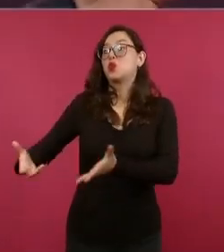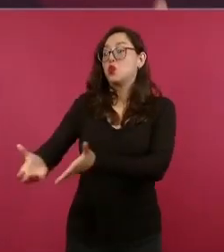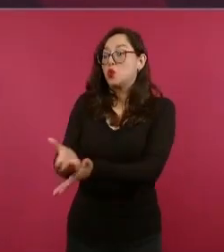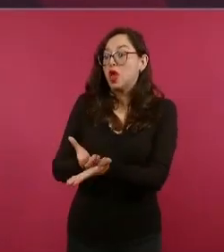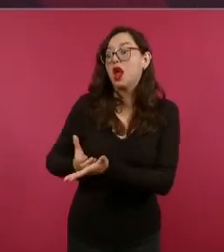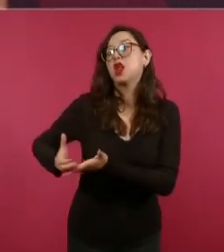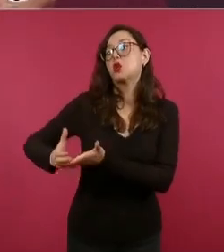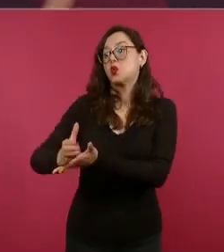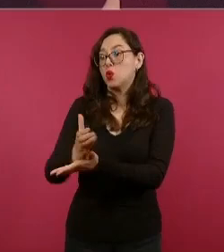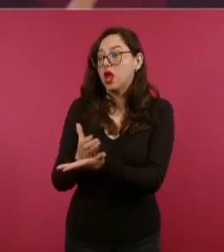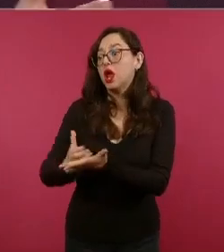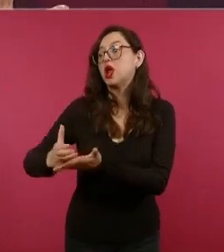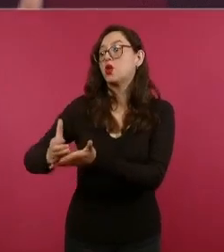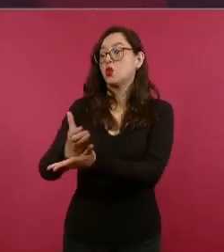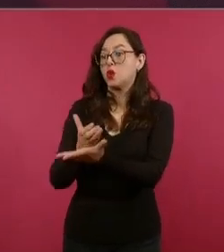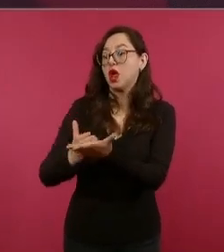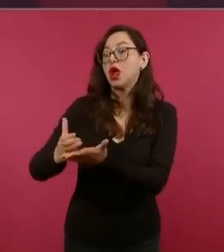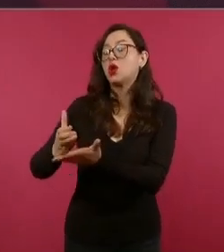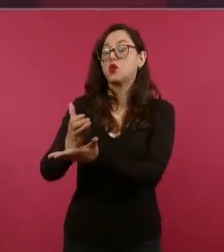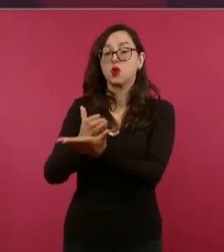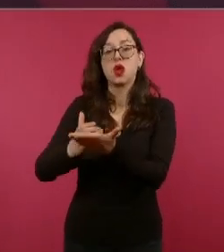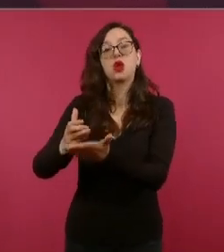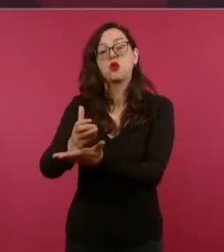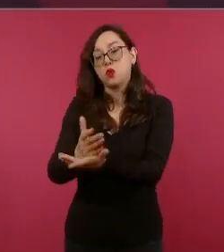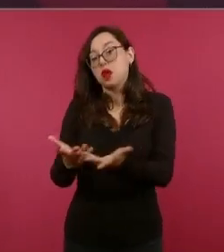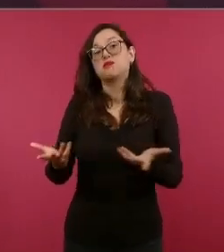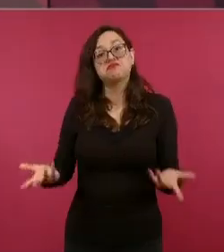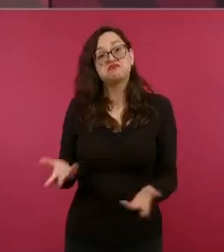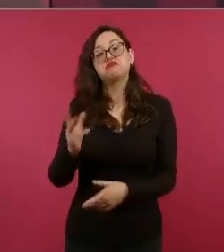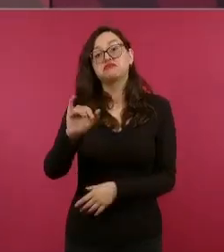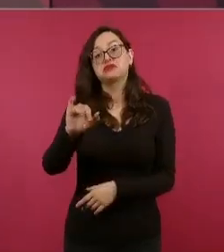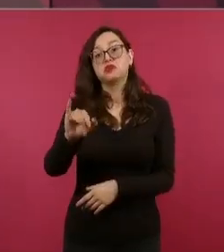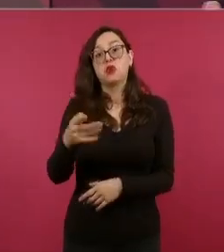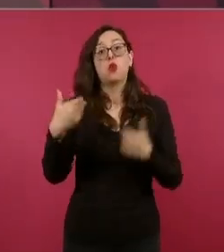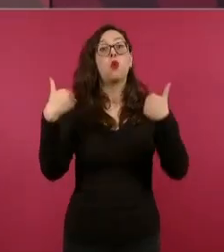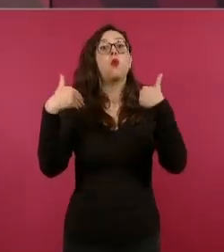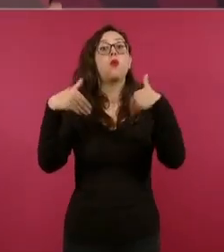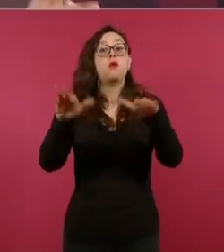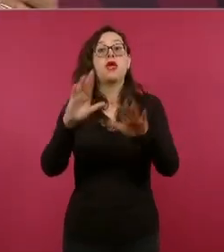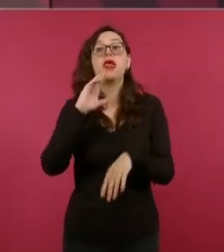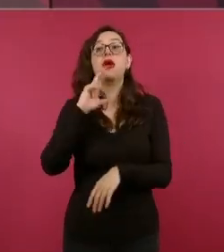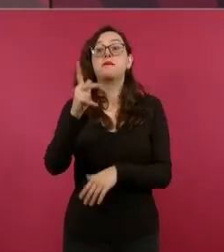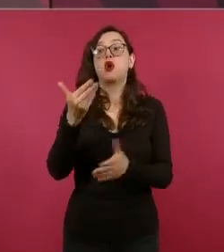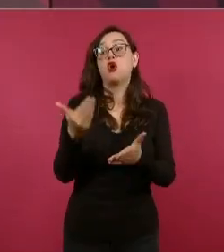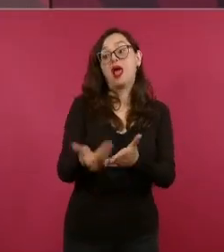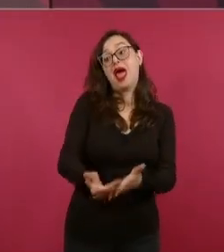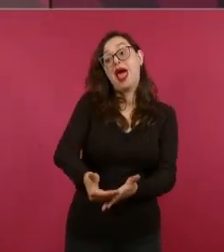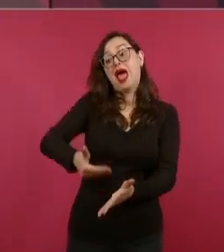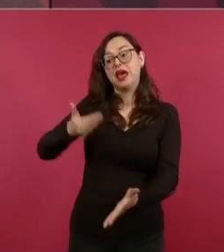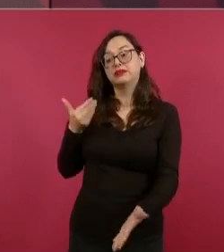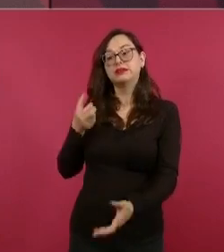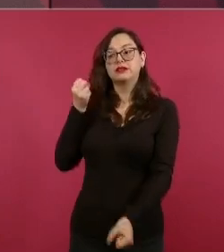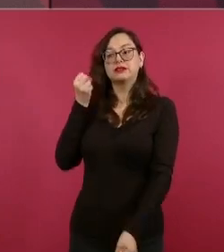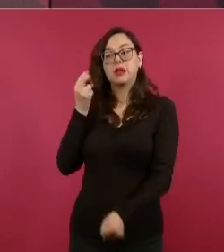Pero ni modo que se sigan infartando, porque no hay